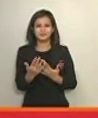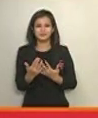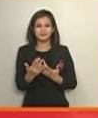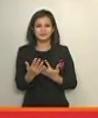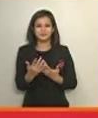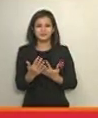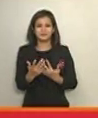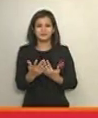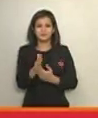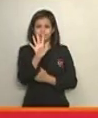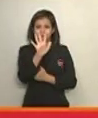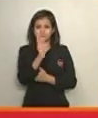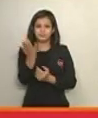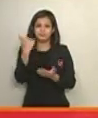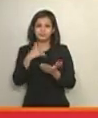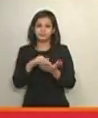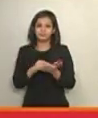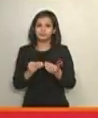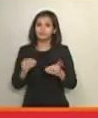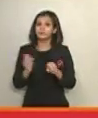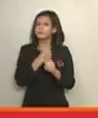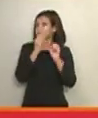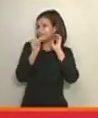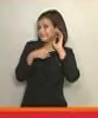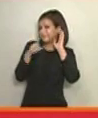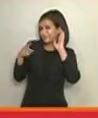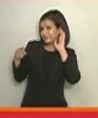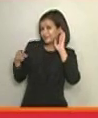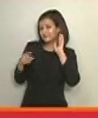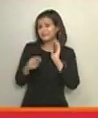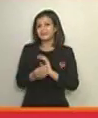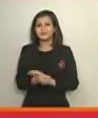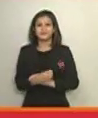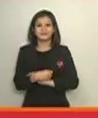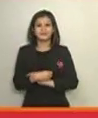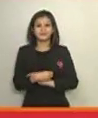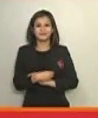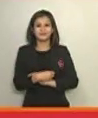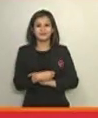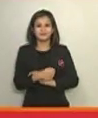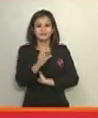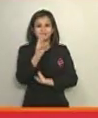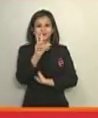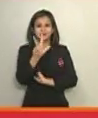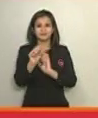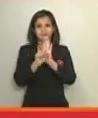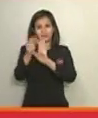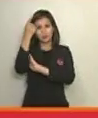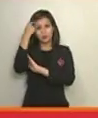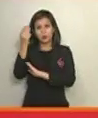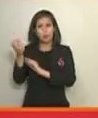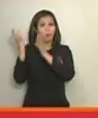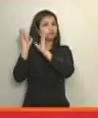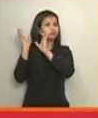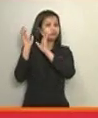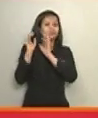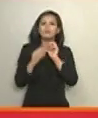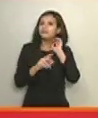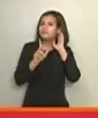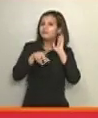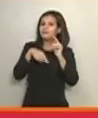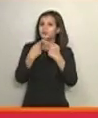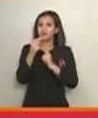porque este es el 5. Repito con mucho gusto, el número ganador para la diaria es el 63 con su símbolo de sueños Coco.